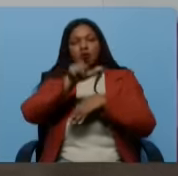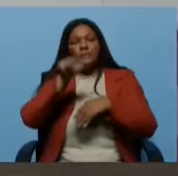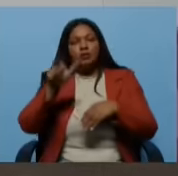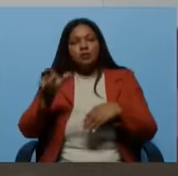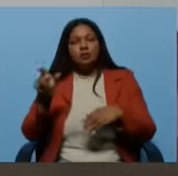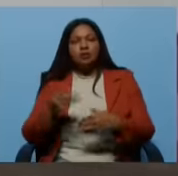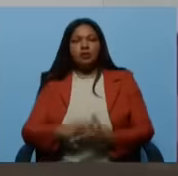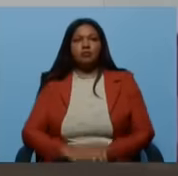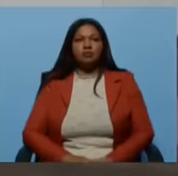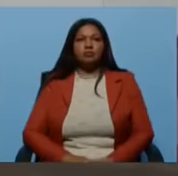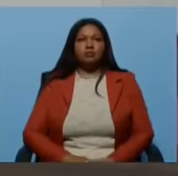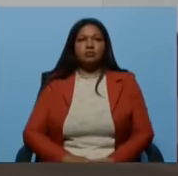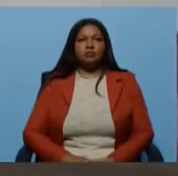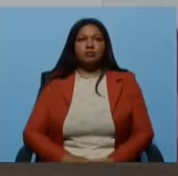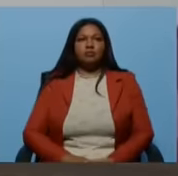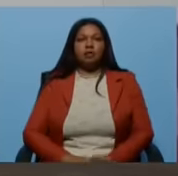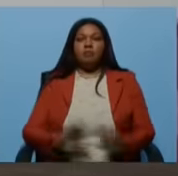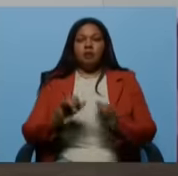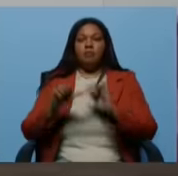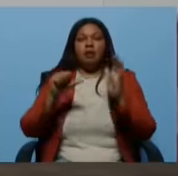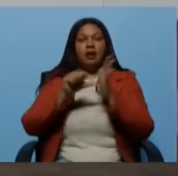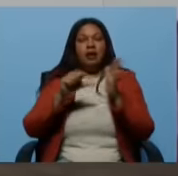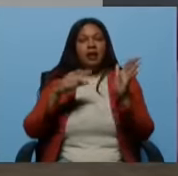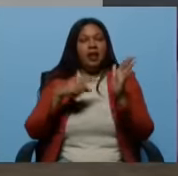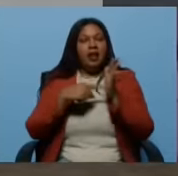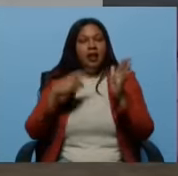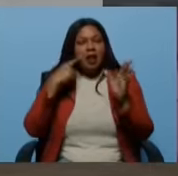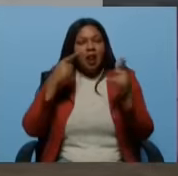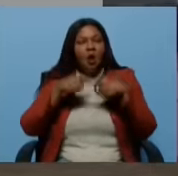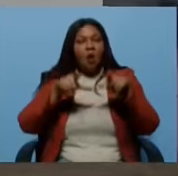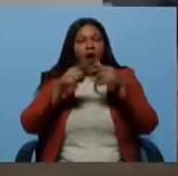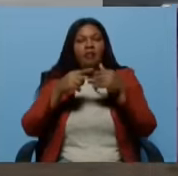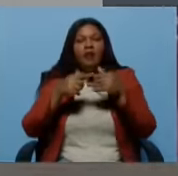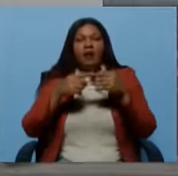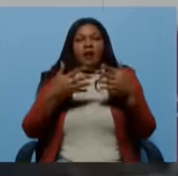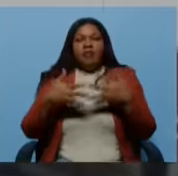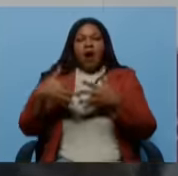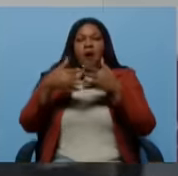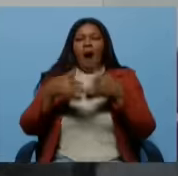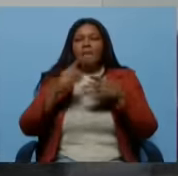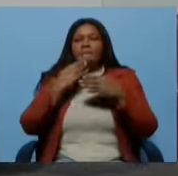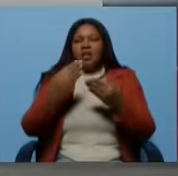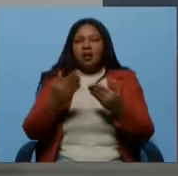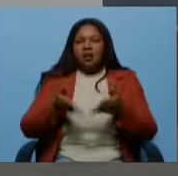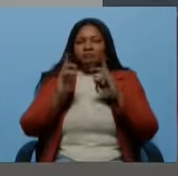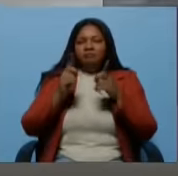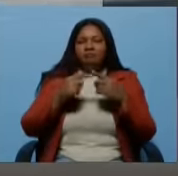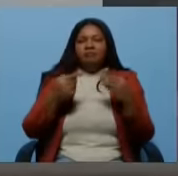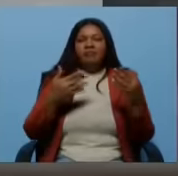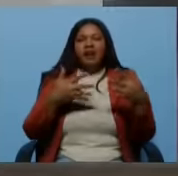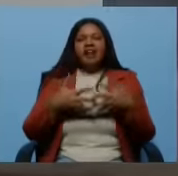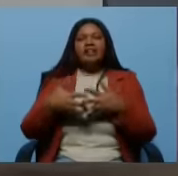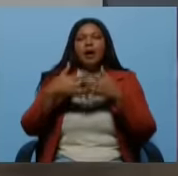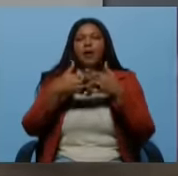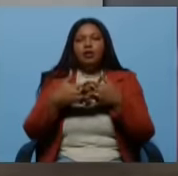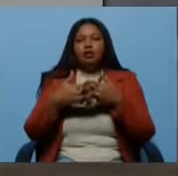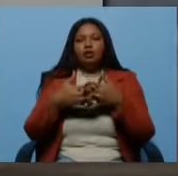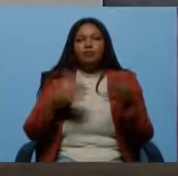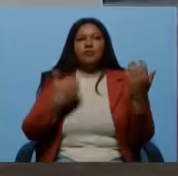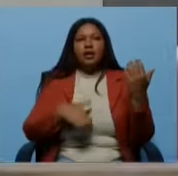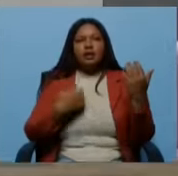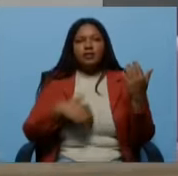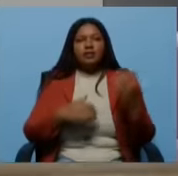11 venezolanos y un iraní. Ese mismo día, el Departamento de Justicia de Estados Unidos transmitió una solicitud a las autoridades argentinas para la incautación del avión